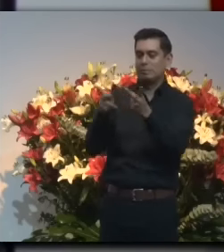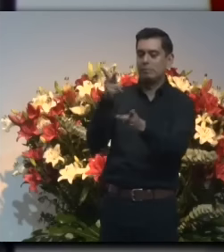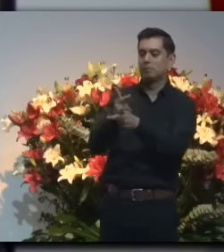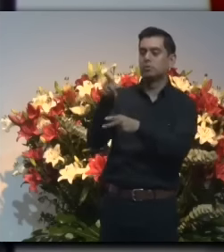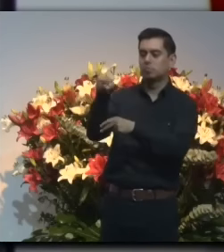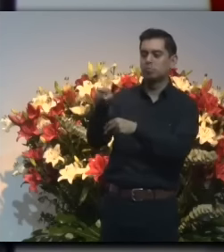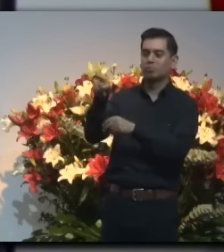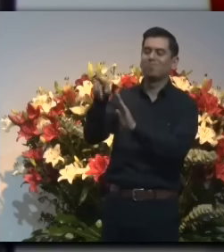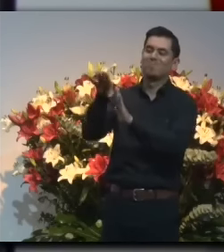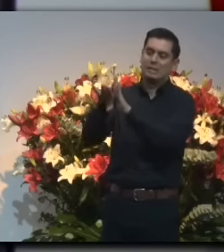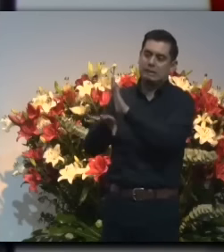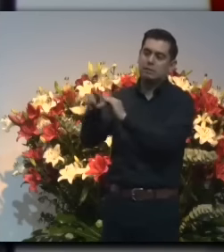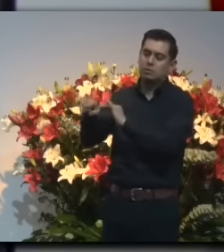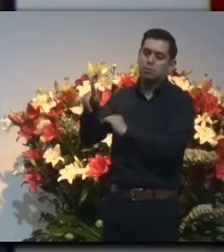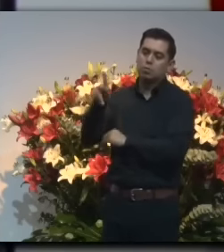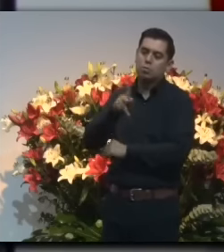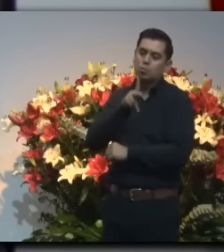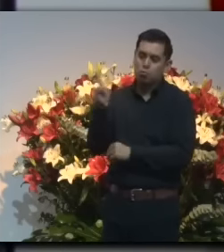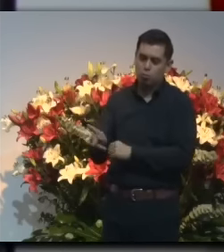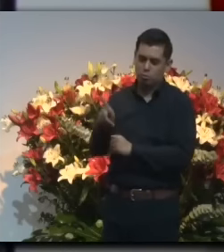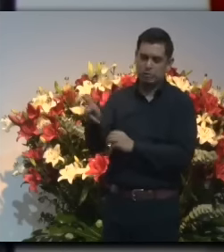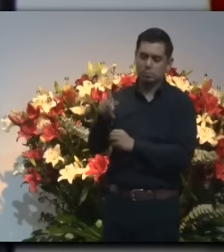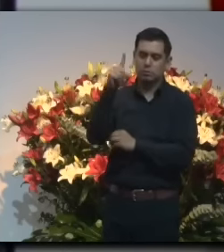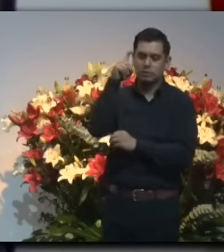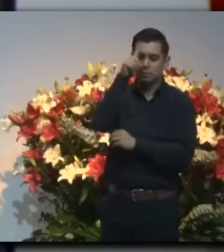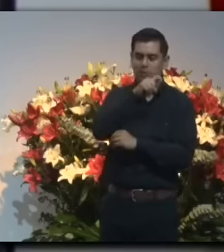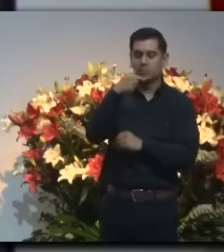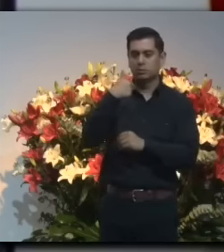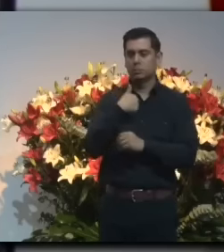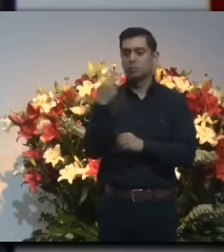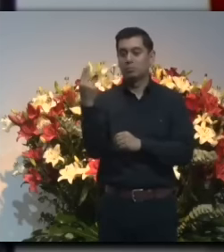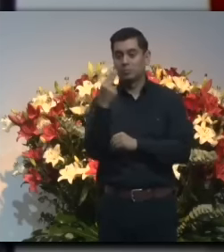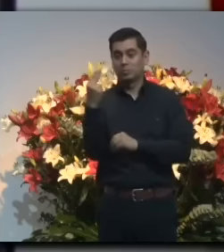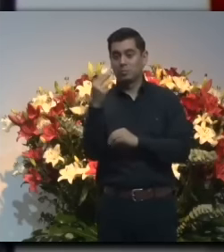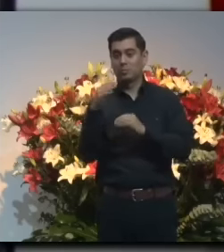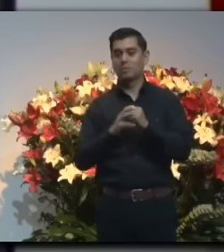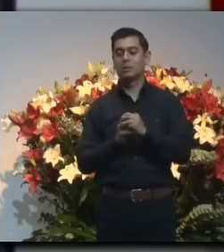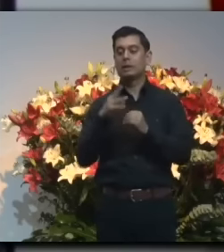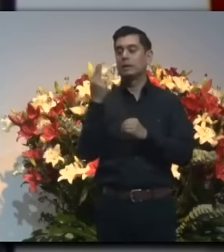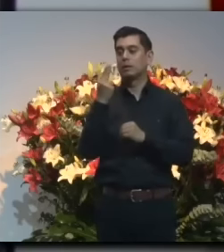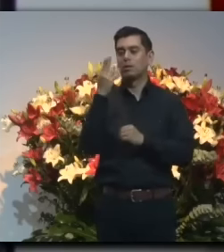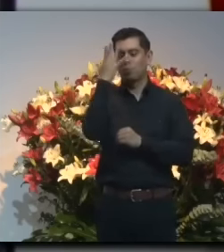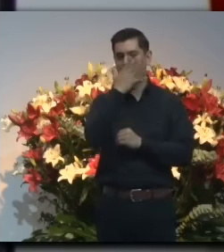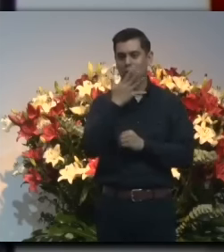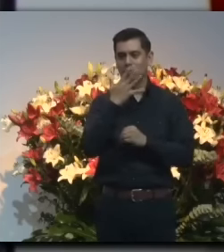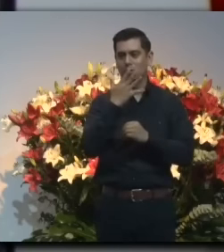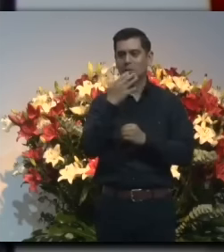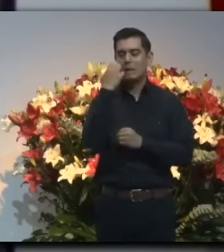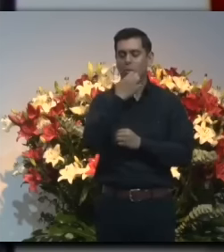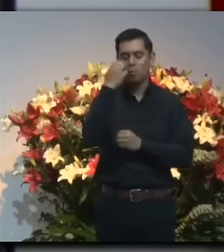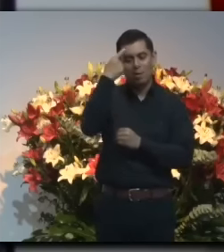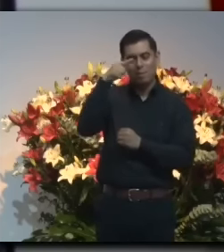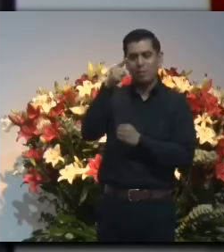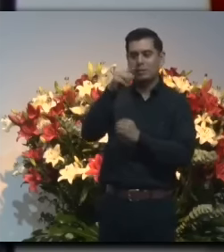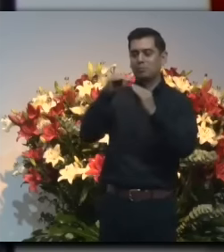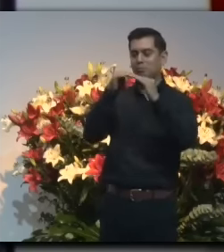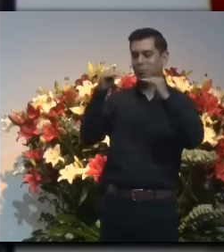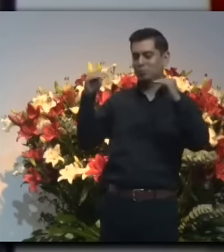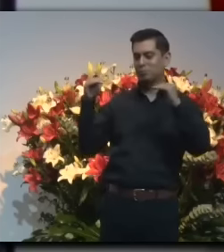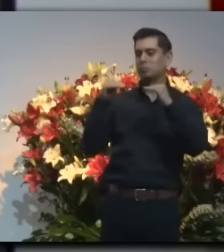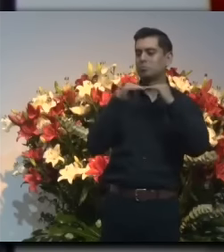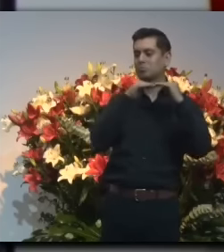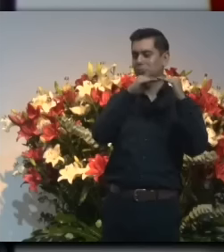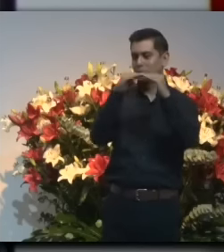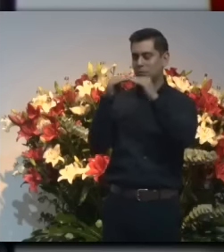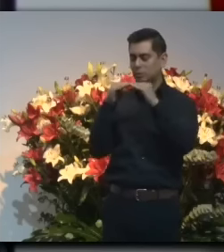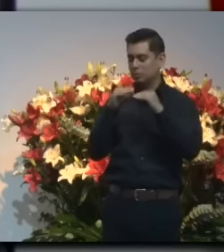marginada es muy poca. Entonces, lo primero que haría yo es una regularización académica pareja para todo aquel que quiera. Paralela a